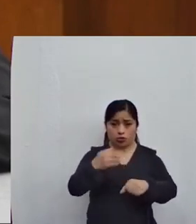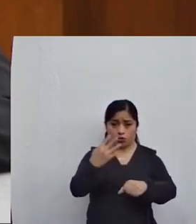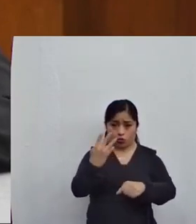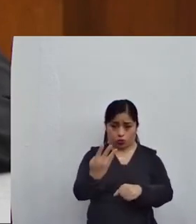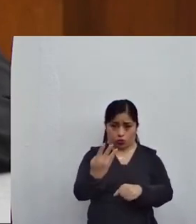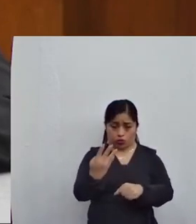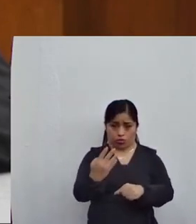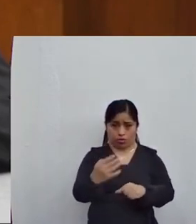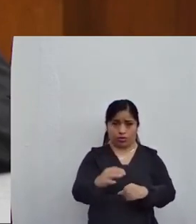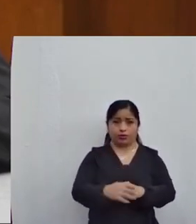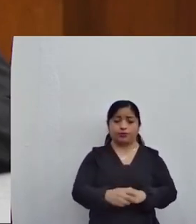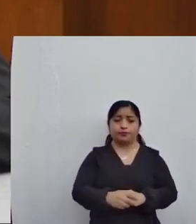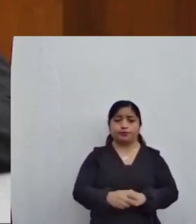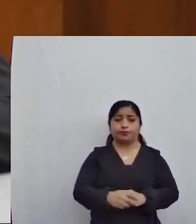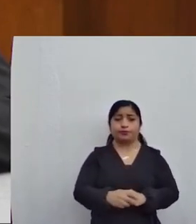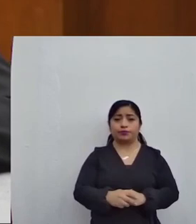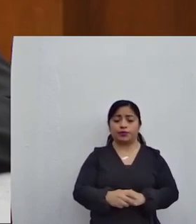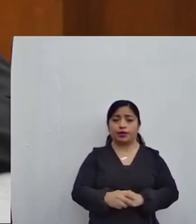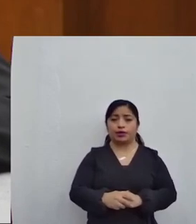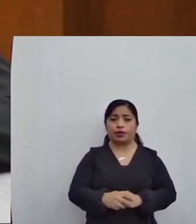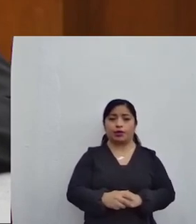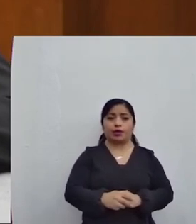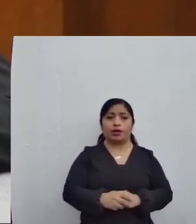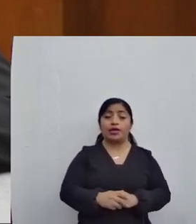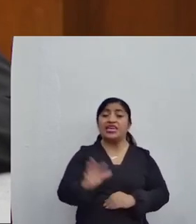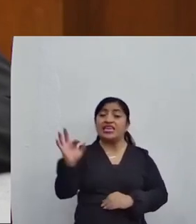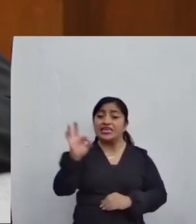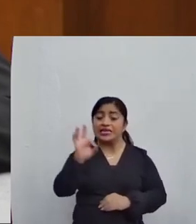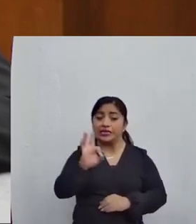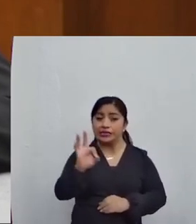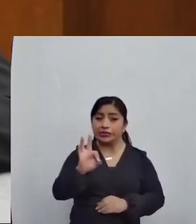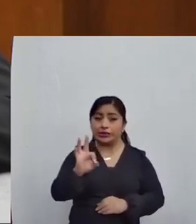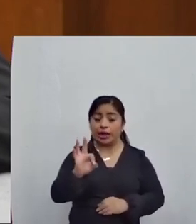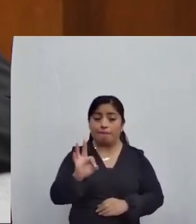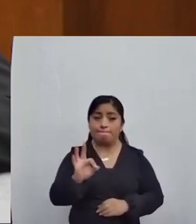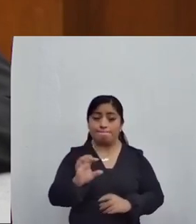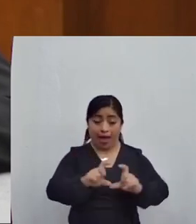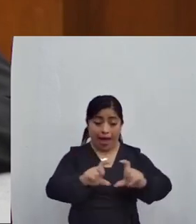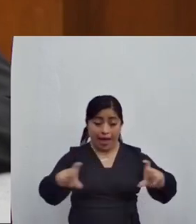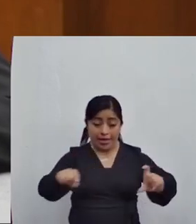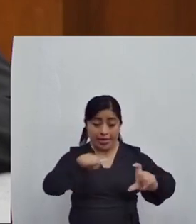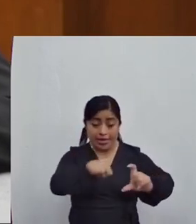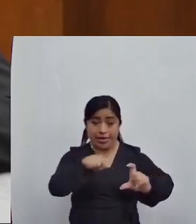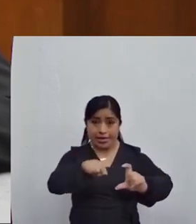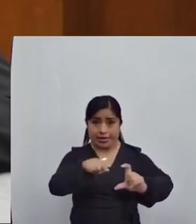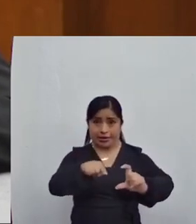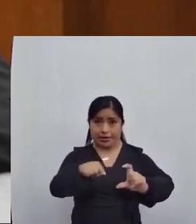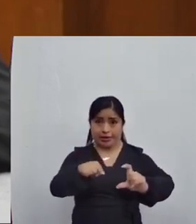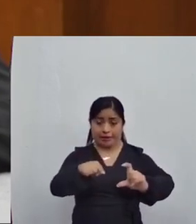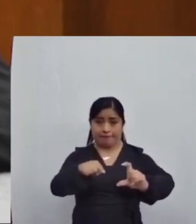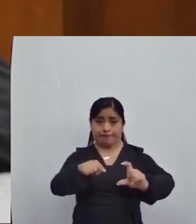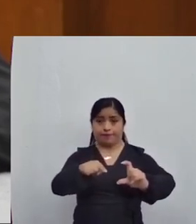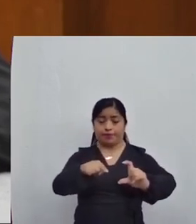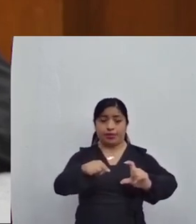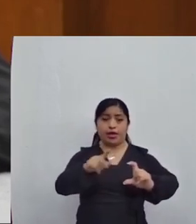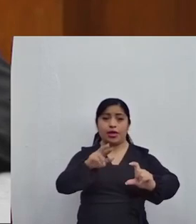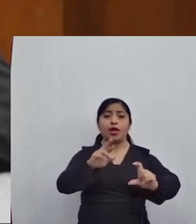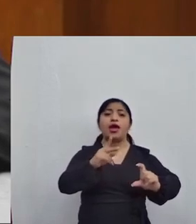pudiese ser más eficiente su aplicación si en lugar de ocupar el verbo